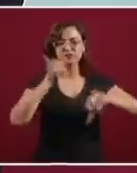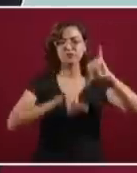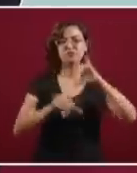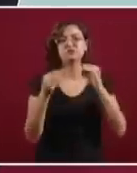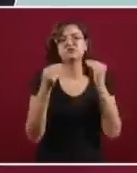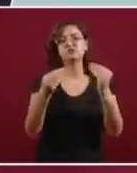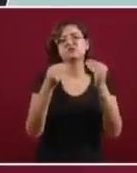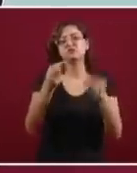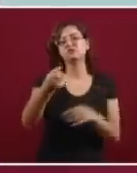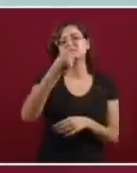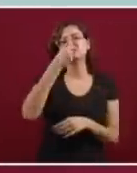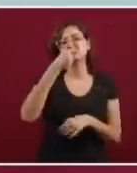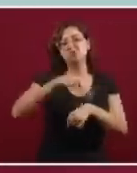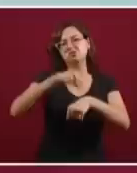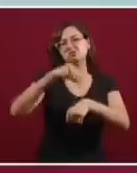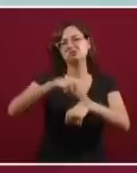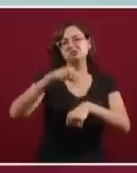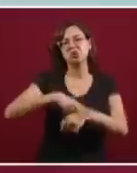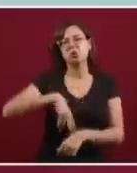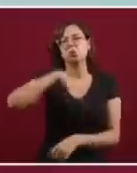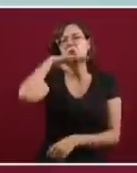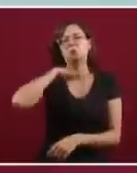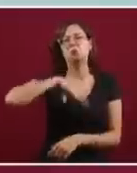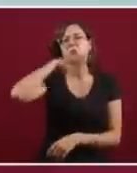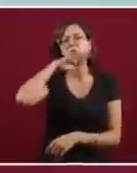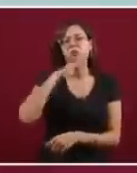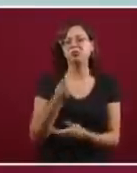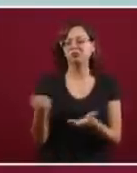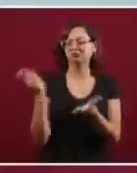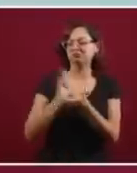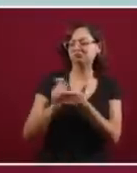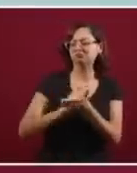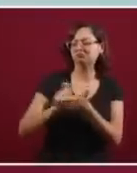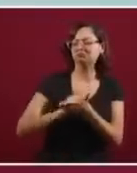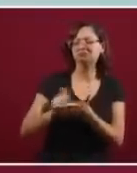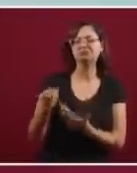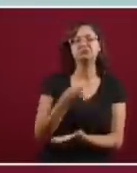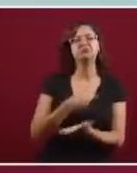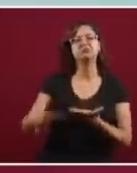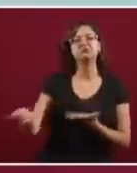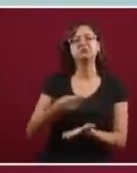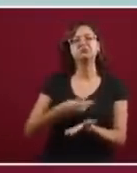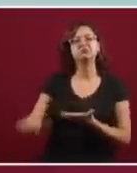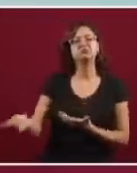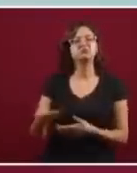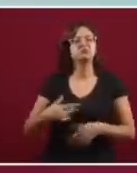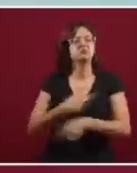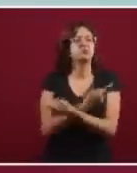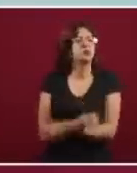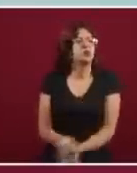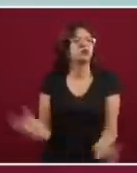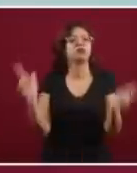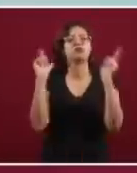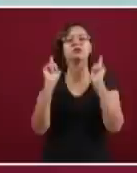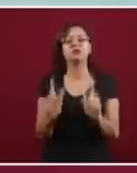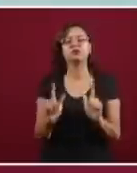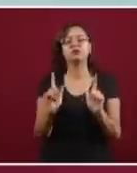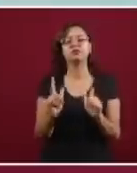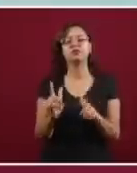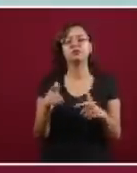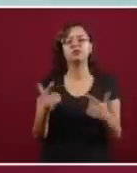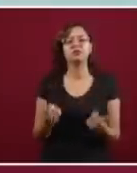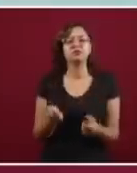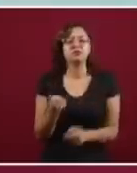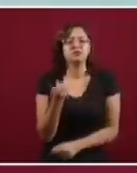médicos inconscientes estuvieron otorgando recetas médicas sin ton ni son para cualquier